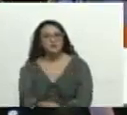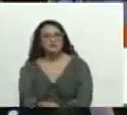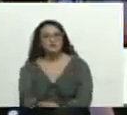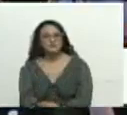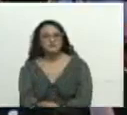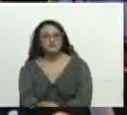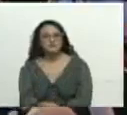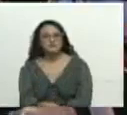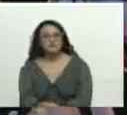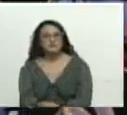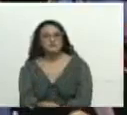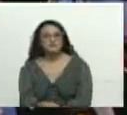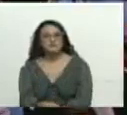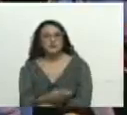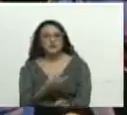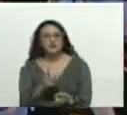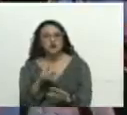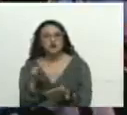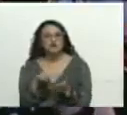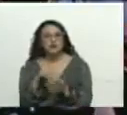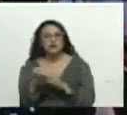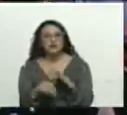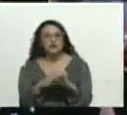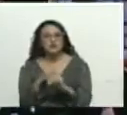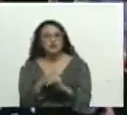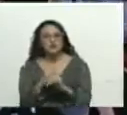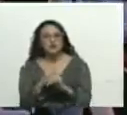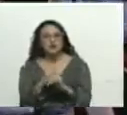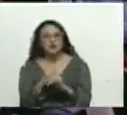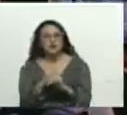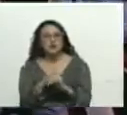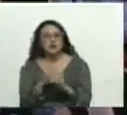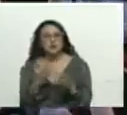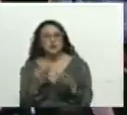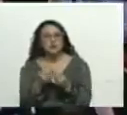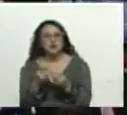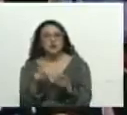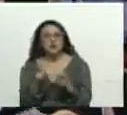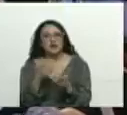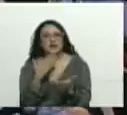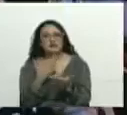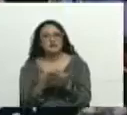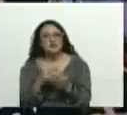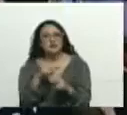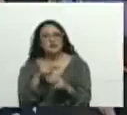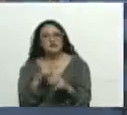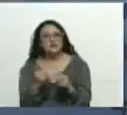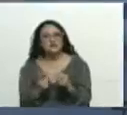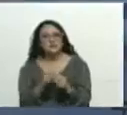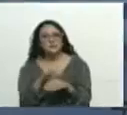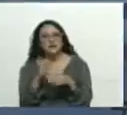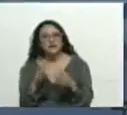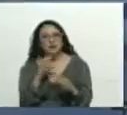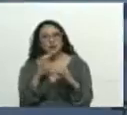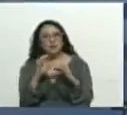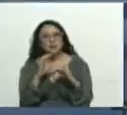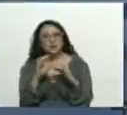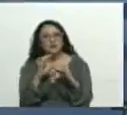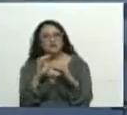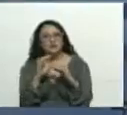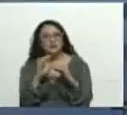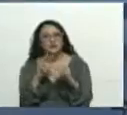los invitados nacionales e internacionales que también han acompañado este encuentro agradecemos al viceministro de comunicación o el